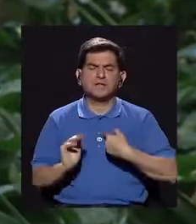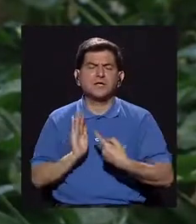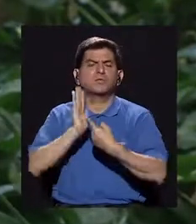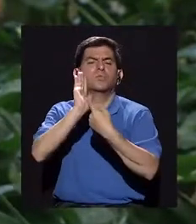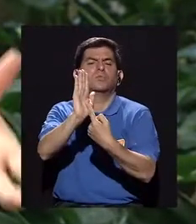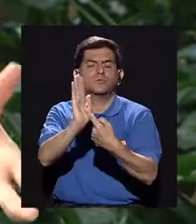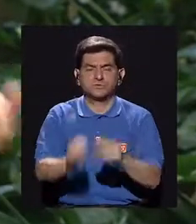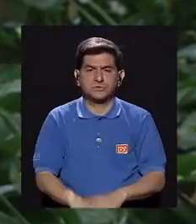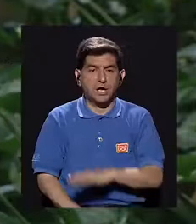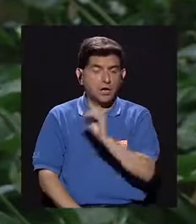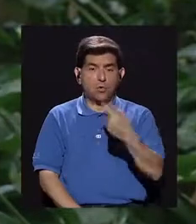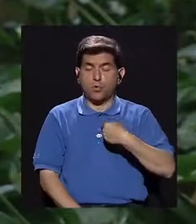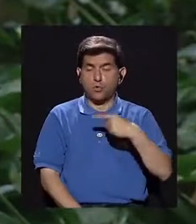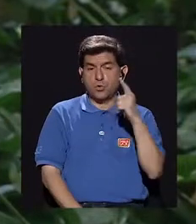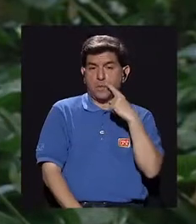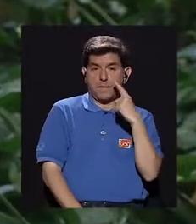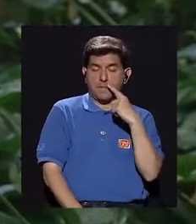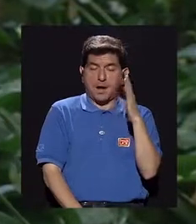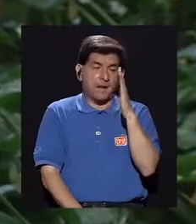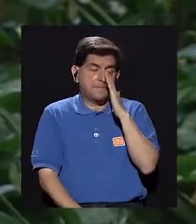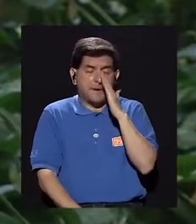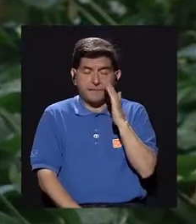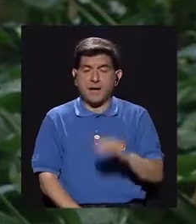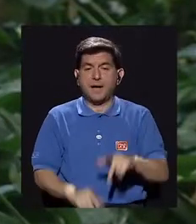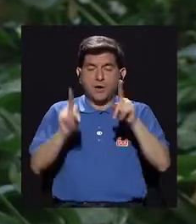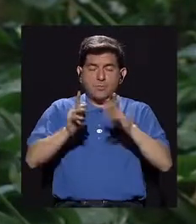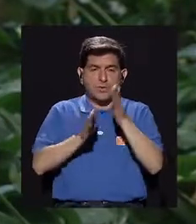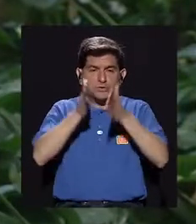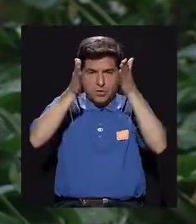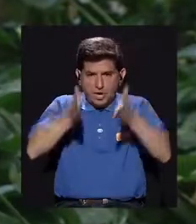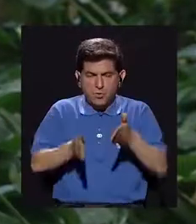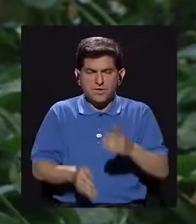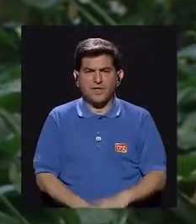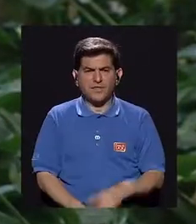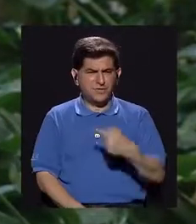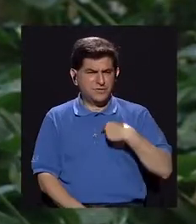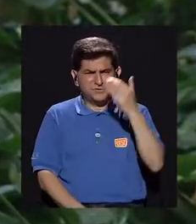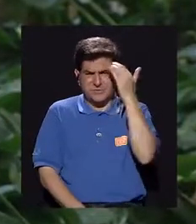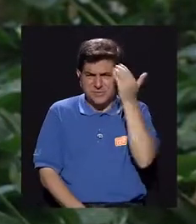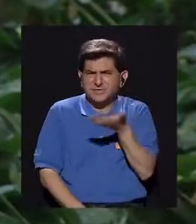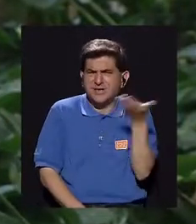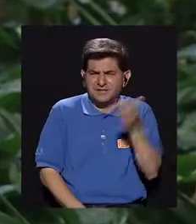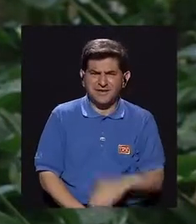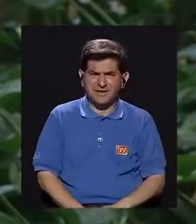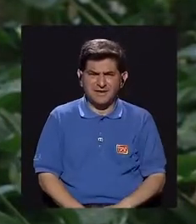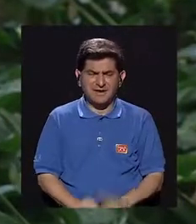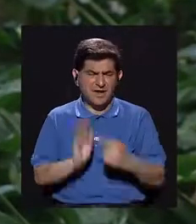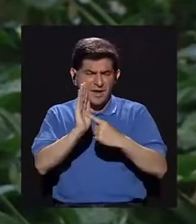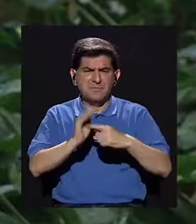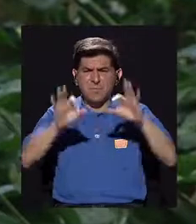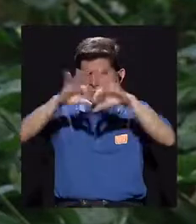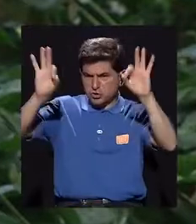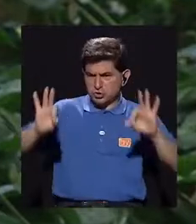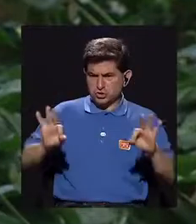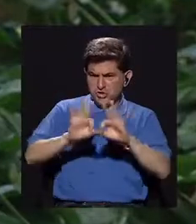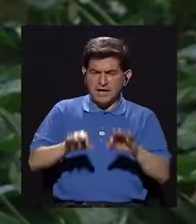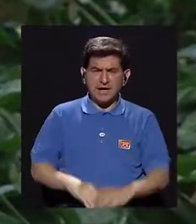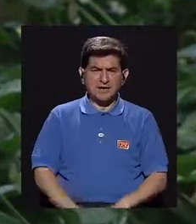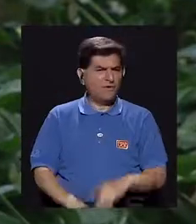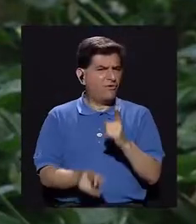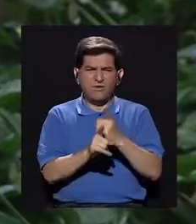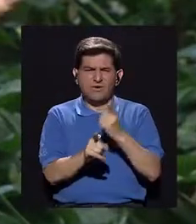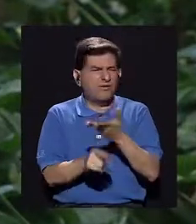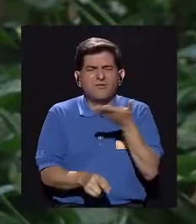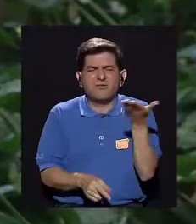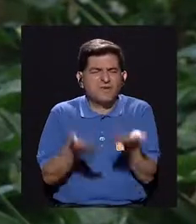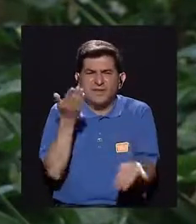debo de proporcionarles? O yo como papá o mamá o cuidador o cuidadora, ¿qué debo de conocer? ¿Puedo mostrar imágenes o qué no